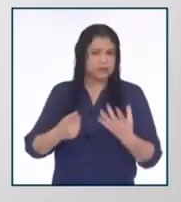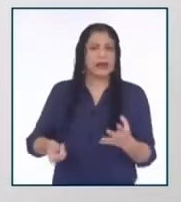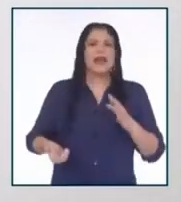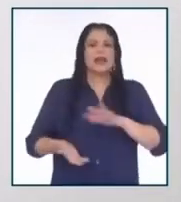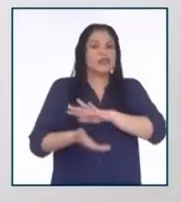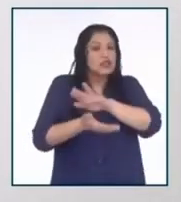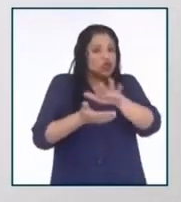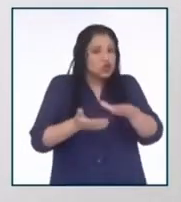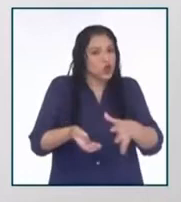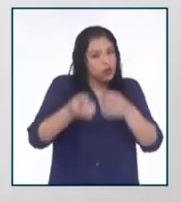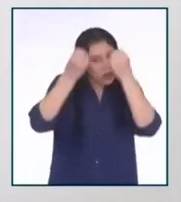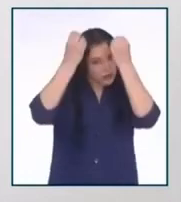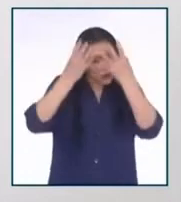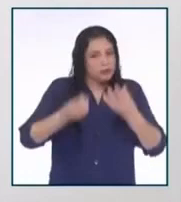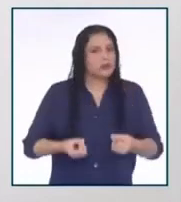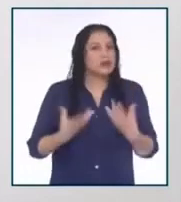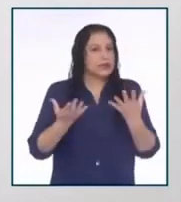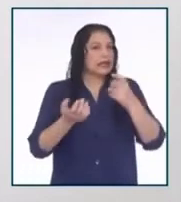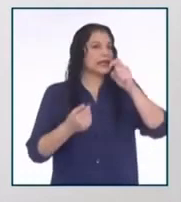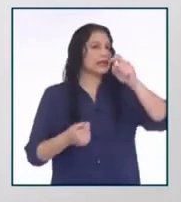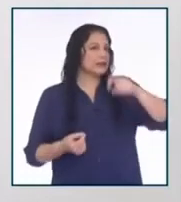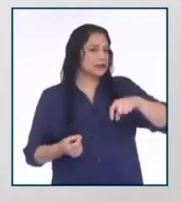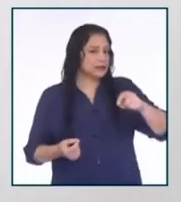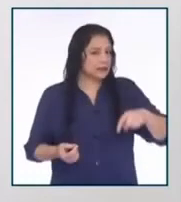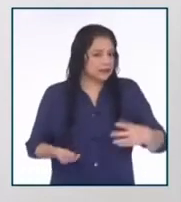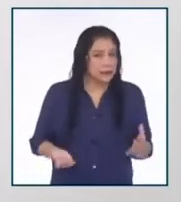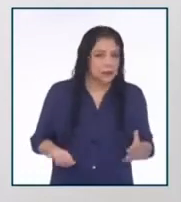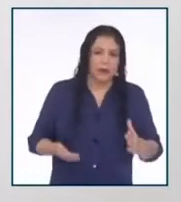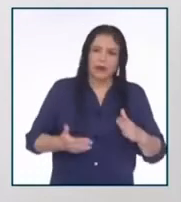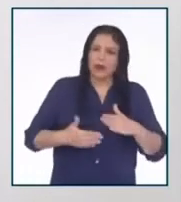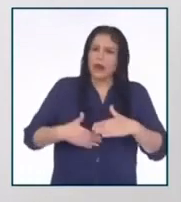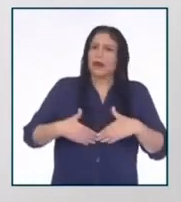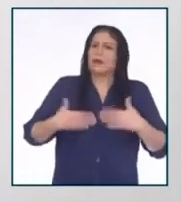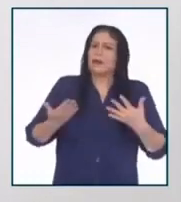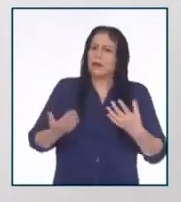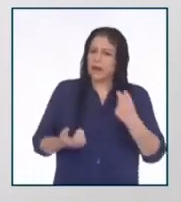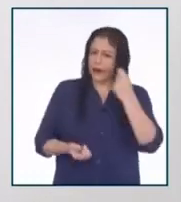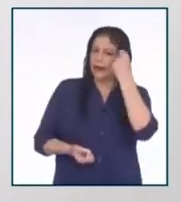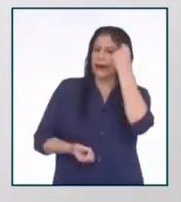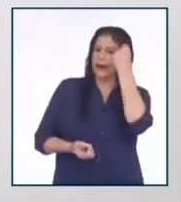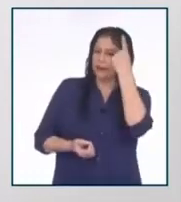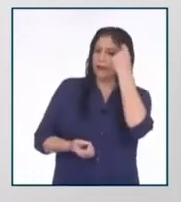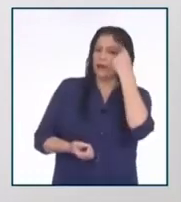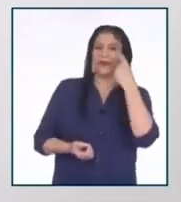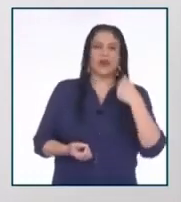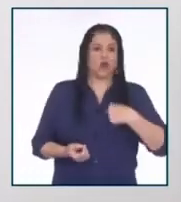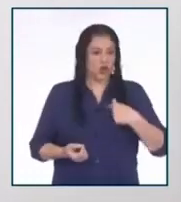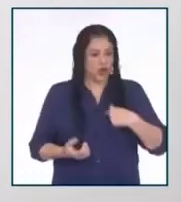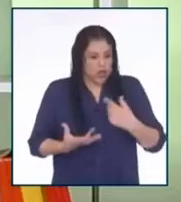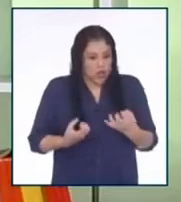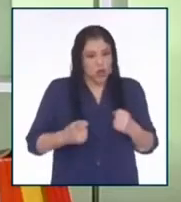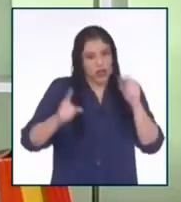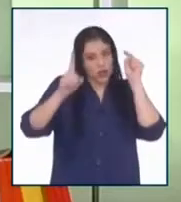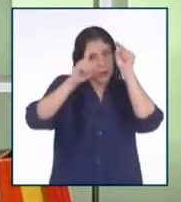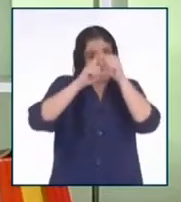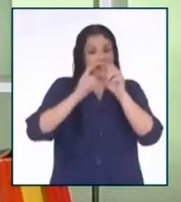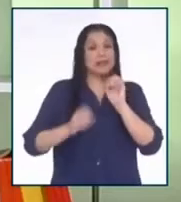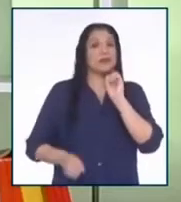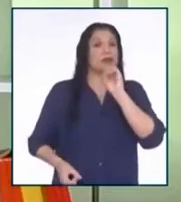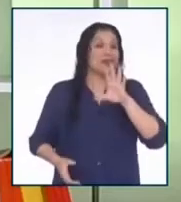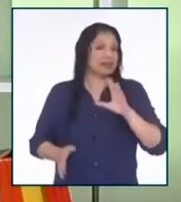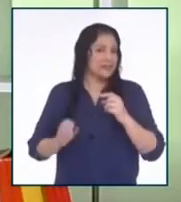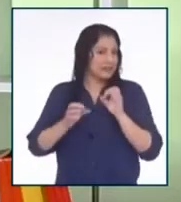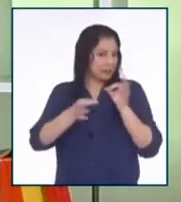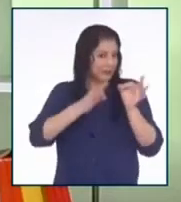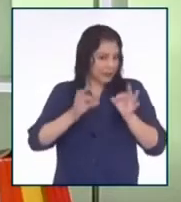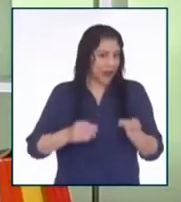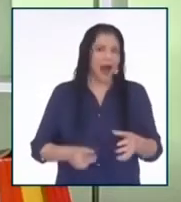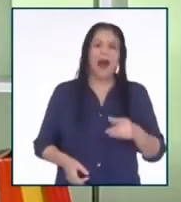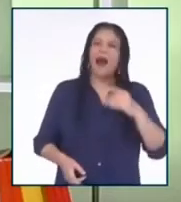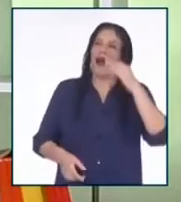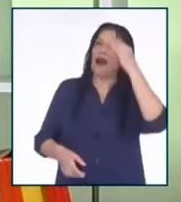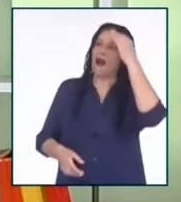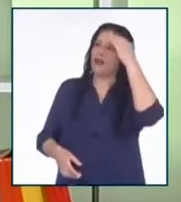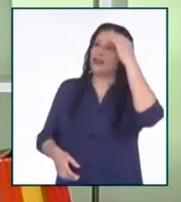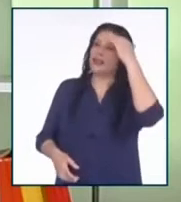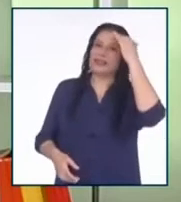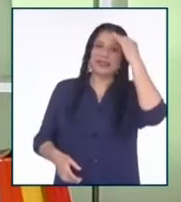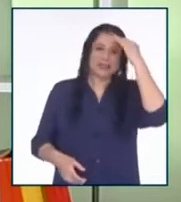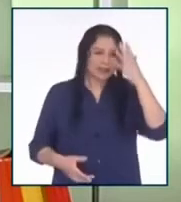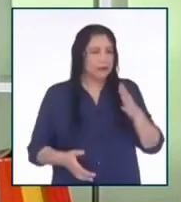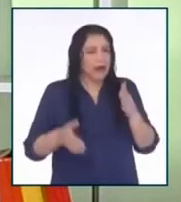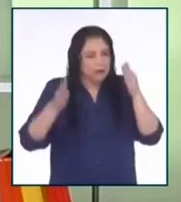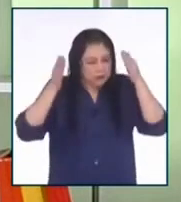da toda la información que necesitamos para poder entender lo que queremos decir. Entonces ya sabes, Stephanie,